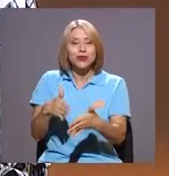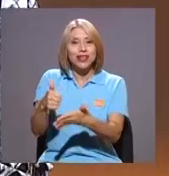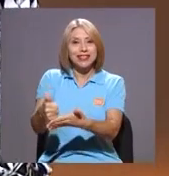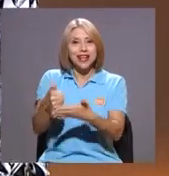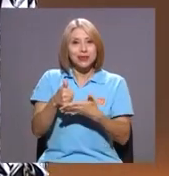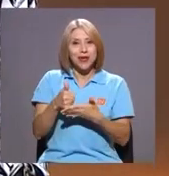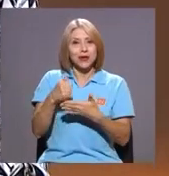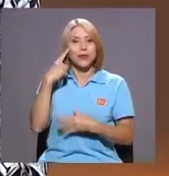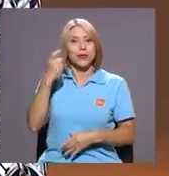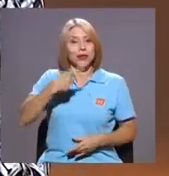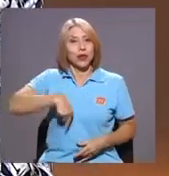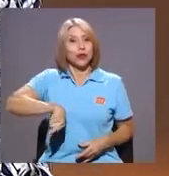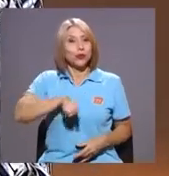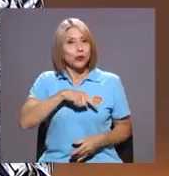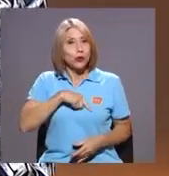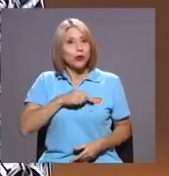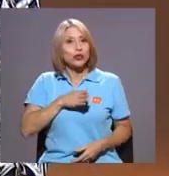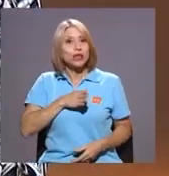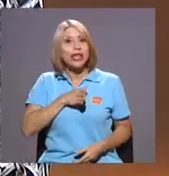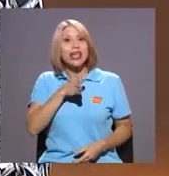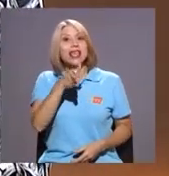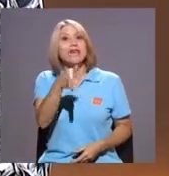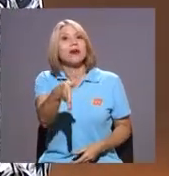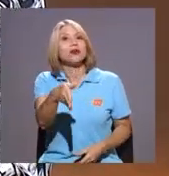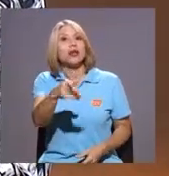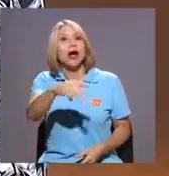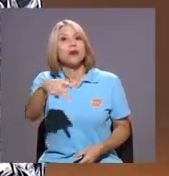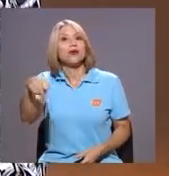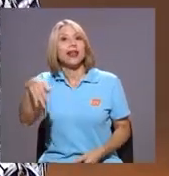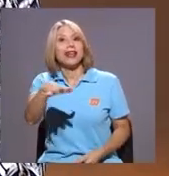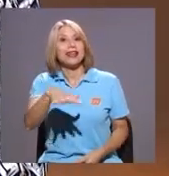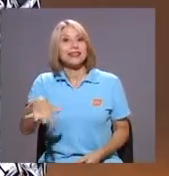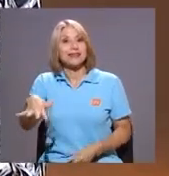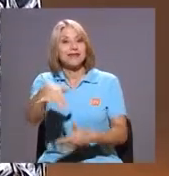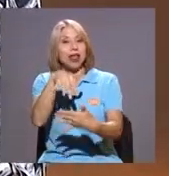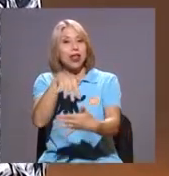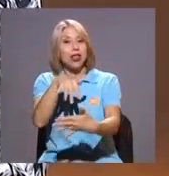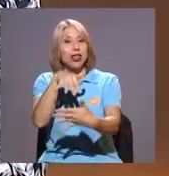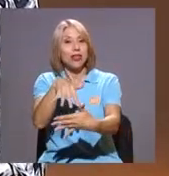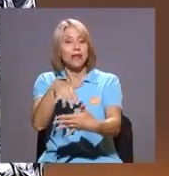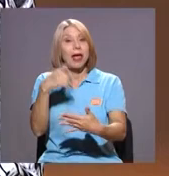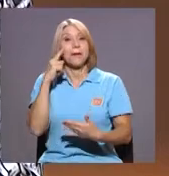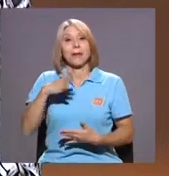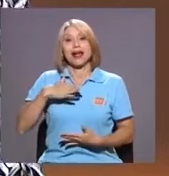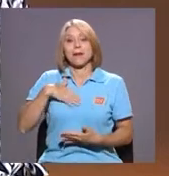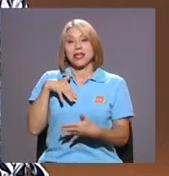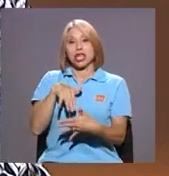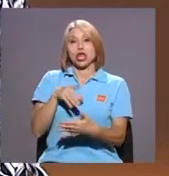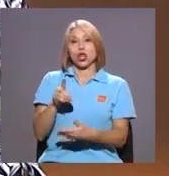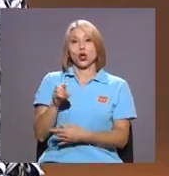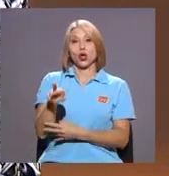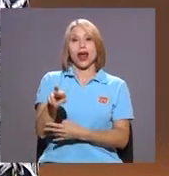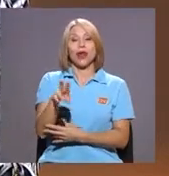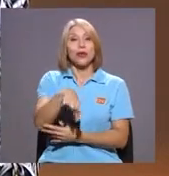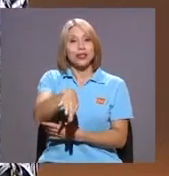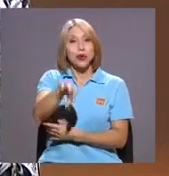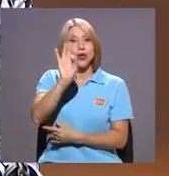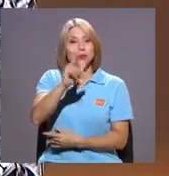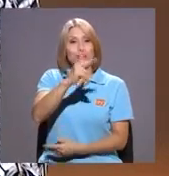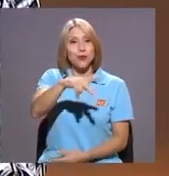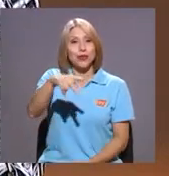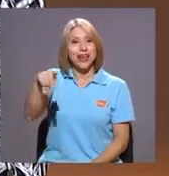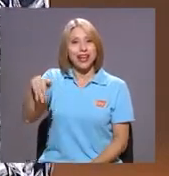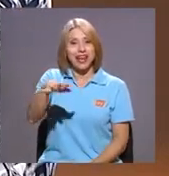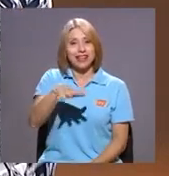porque íbamos al sitio de estudio, en este caso fue Punta Arenas. Uh-huh. Entonces, ya para mi doctorado escogimos Punta Arenas, la Gran Punta Arenas, para hacer